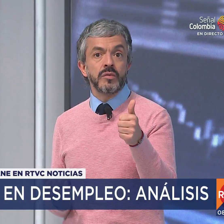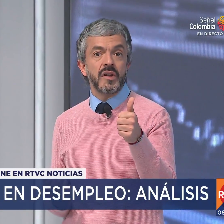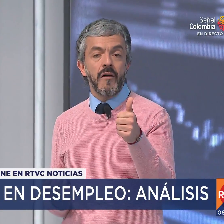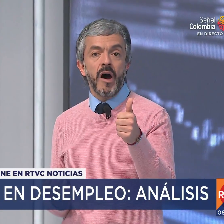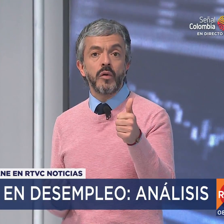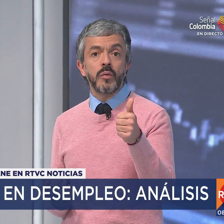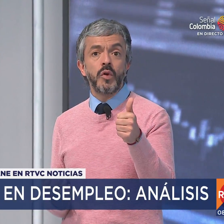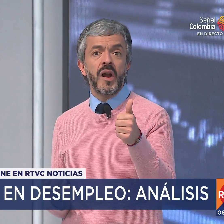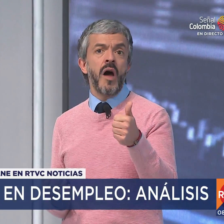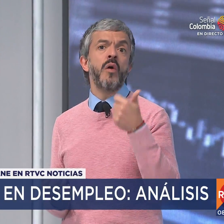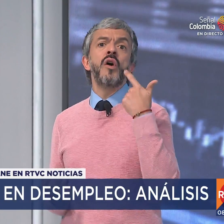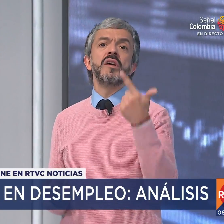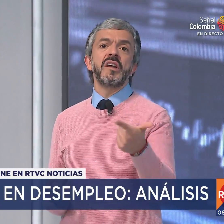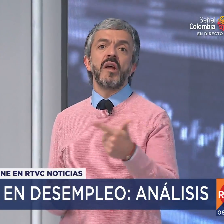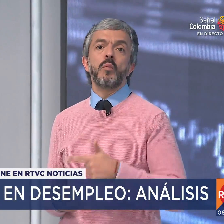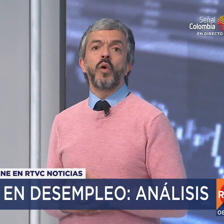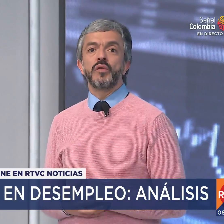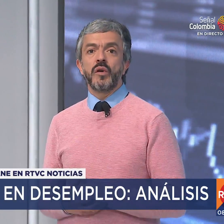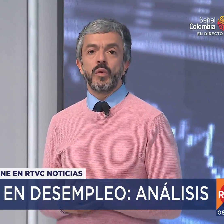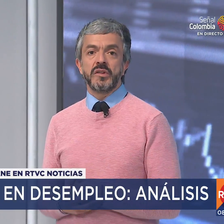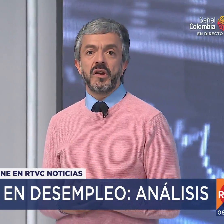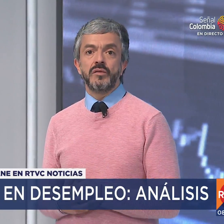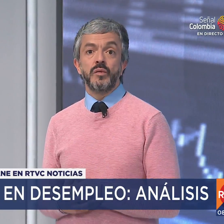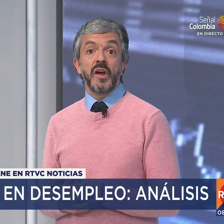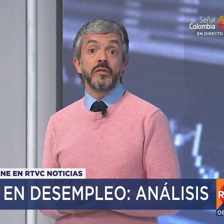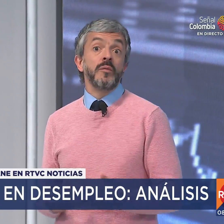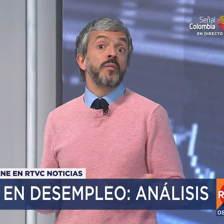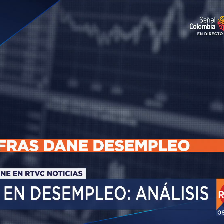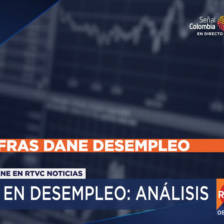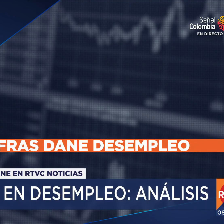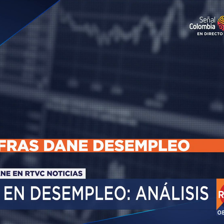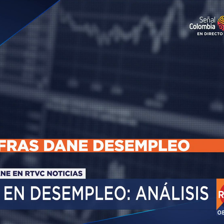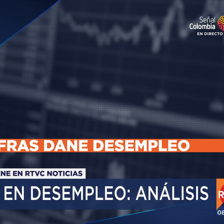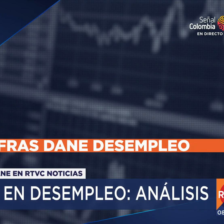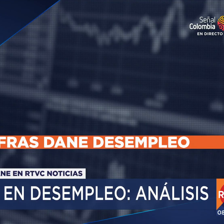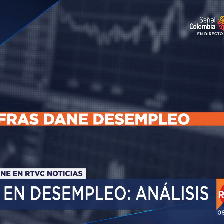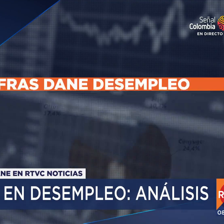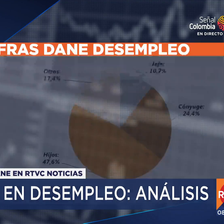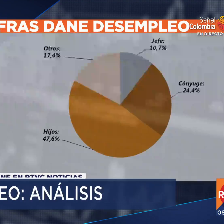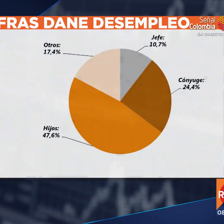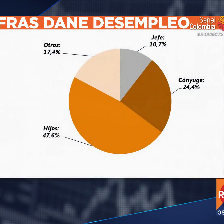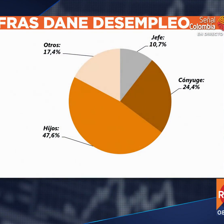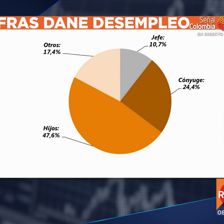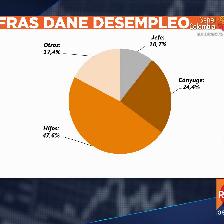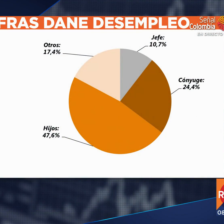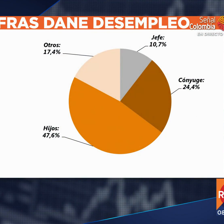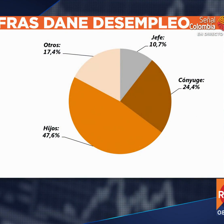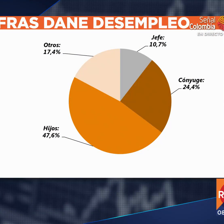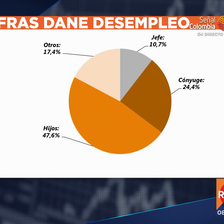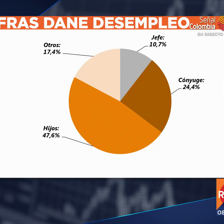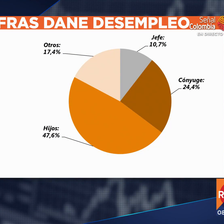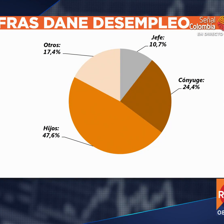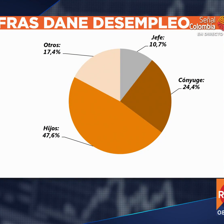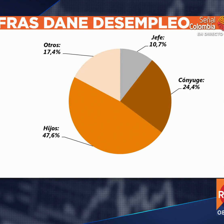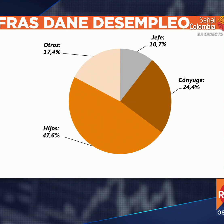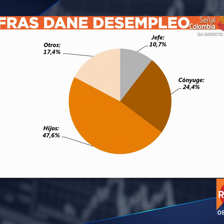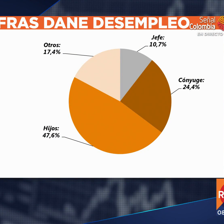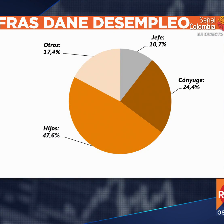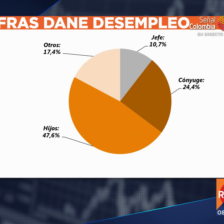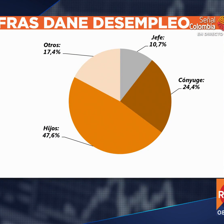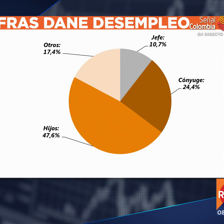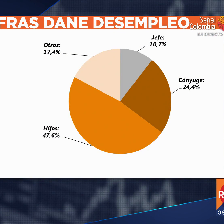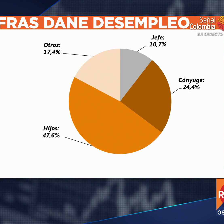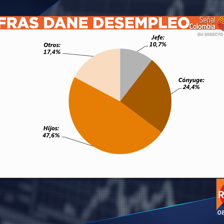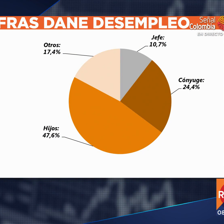tienen un trabajo remunerado y que tampoco se encuentran estudiando. La mitad de ellos son hijos, pero es importante resaltar